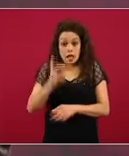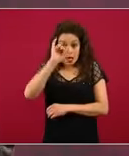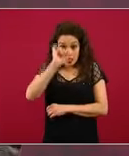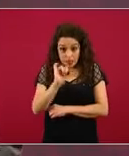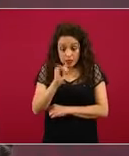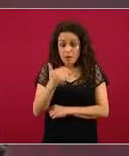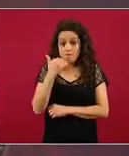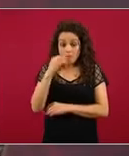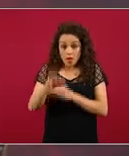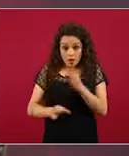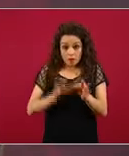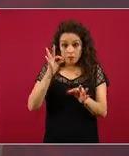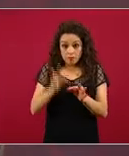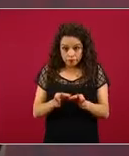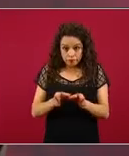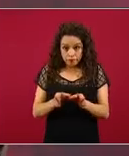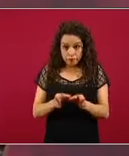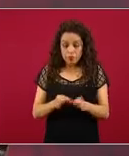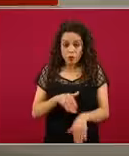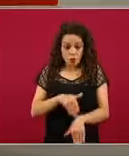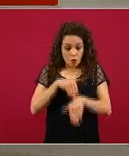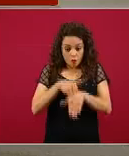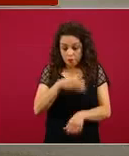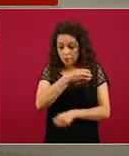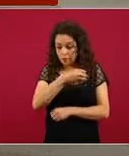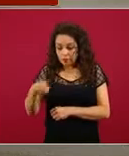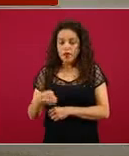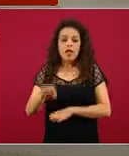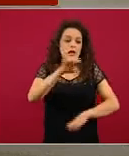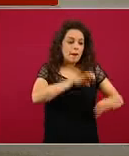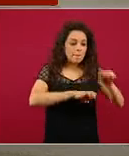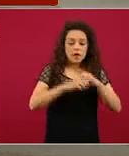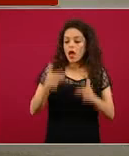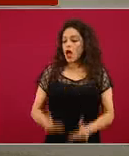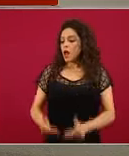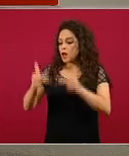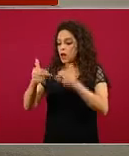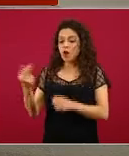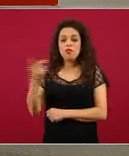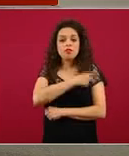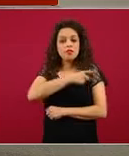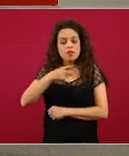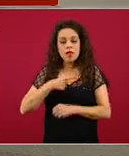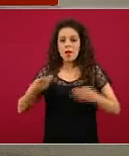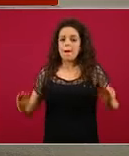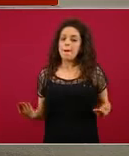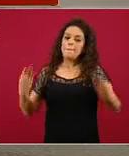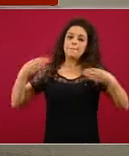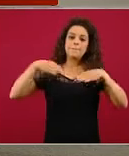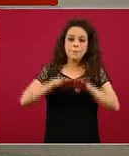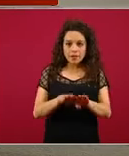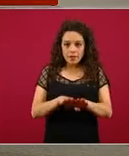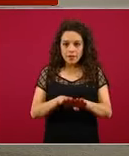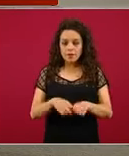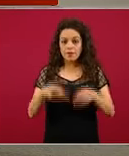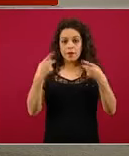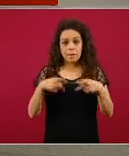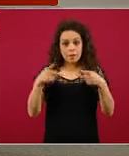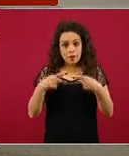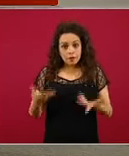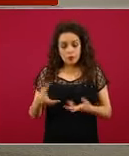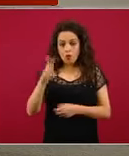medidas, es decir, las empresas y negocios que tienen que cerrar, cierran, las personas que tienen que abstenerse de acudir